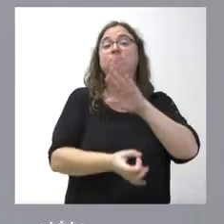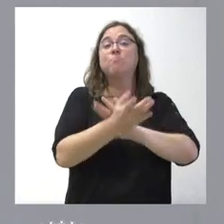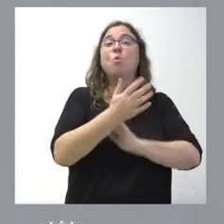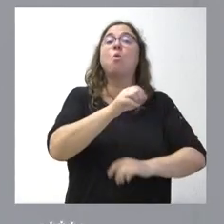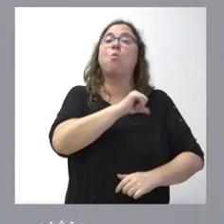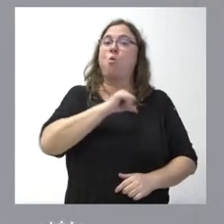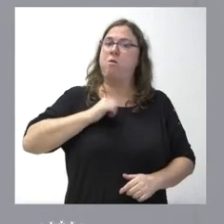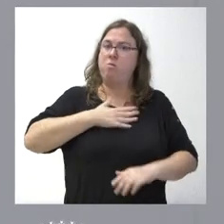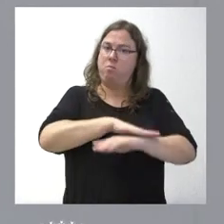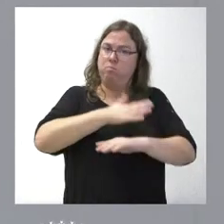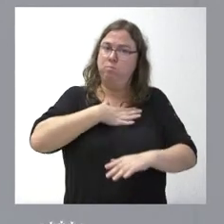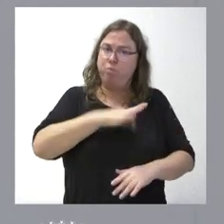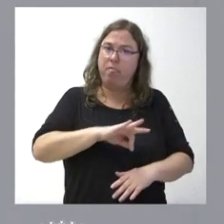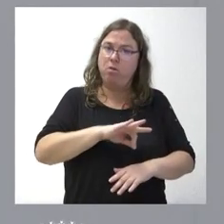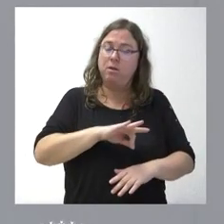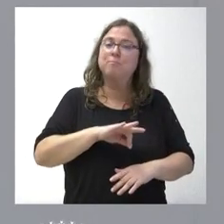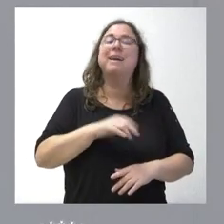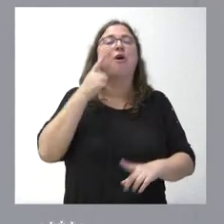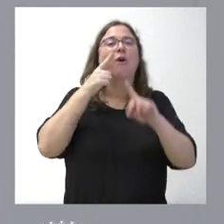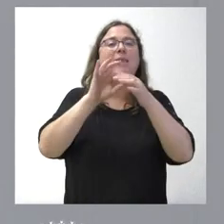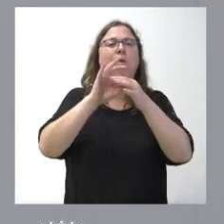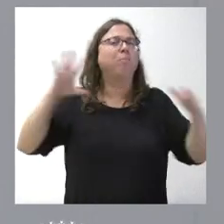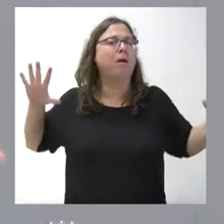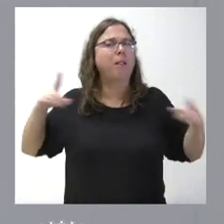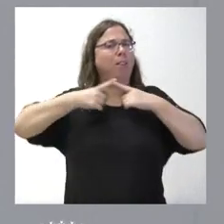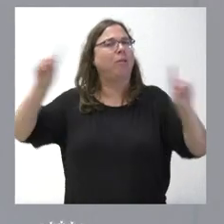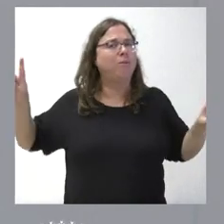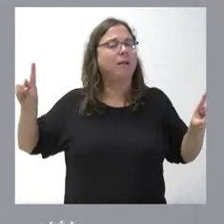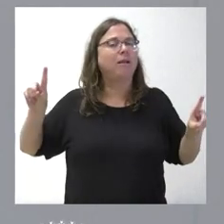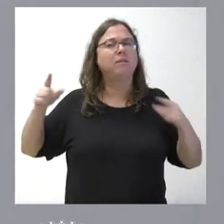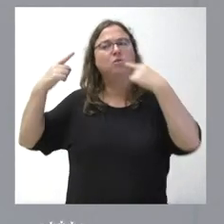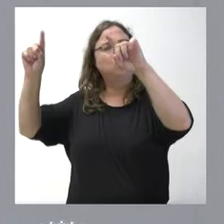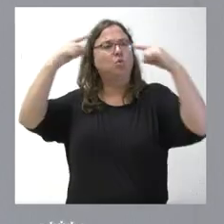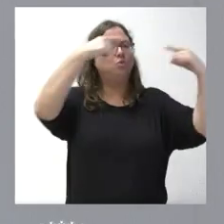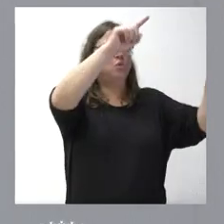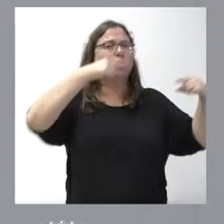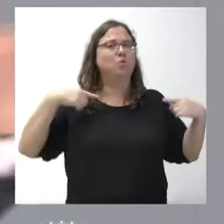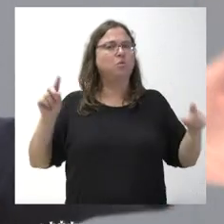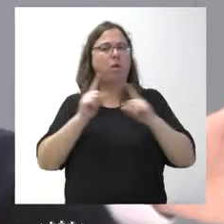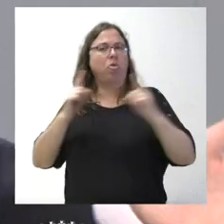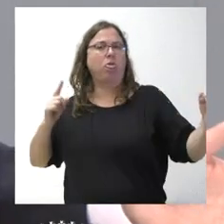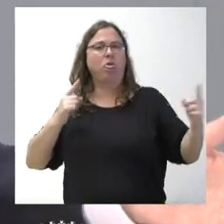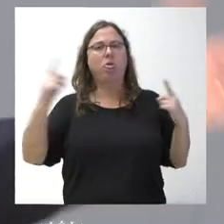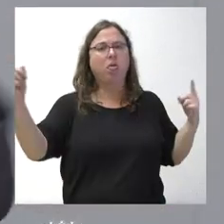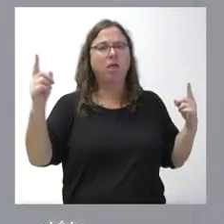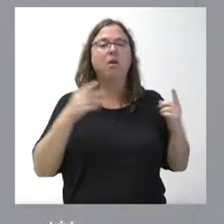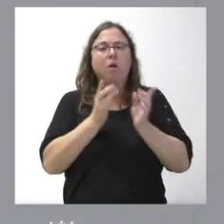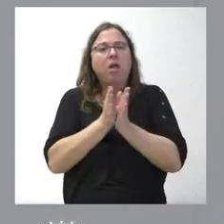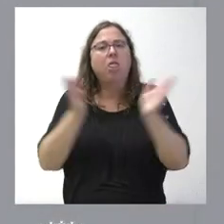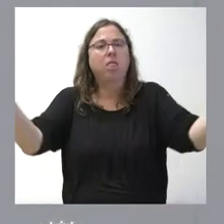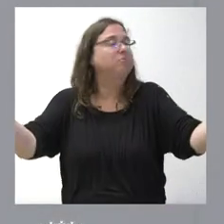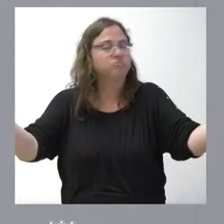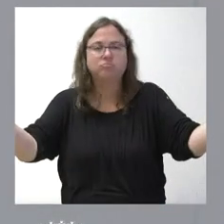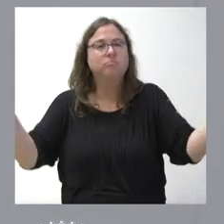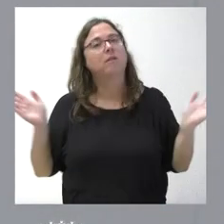autogobierno no para separarnos no para ir cada uno por nuestro lados no para diverger sino todo lo